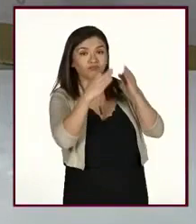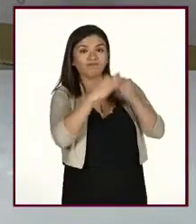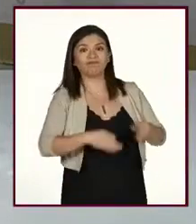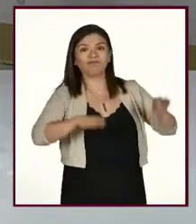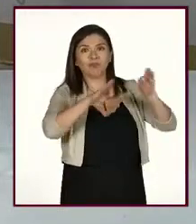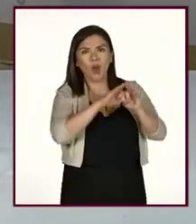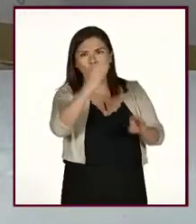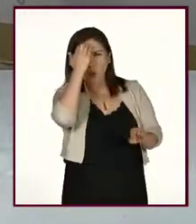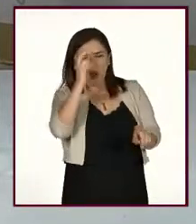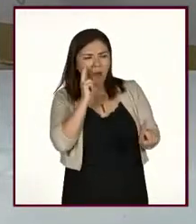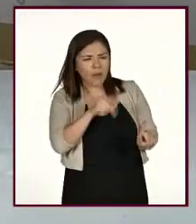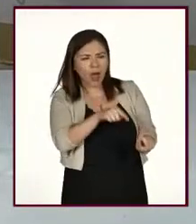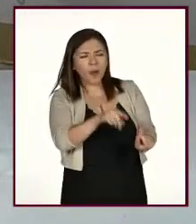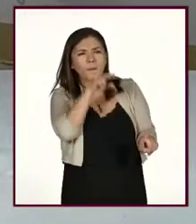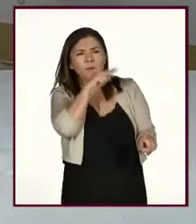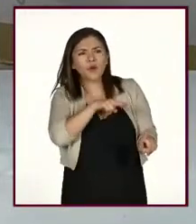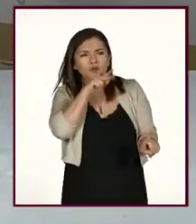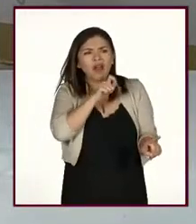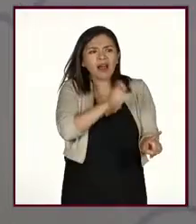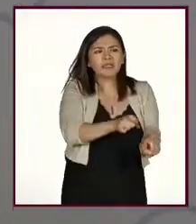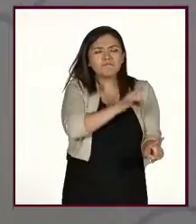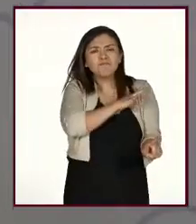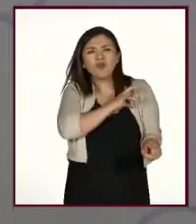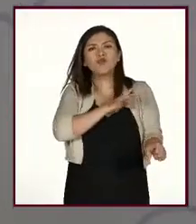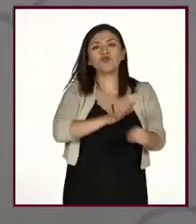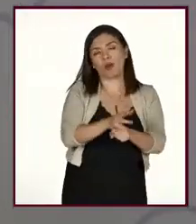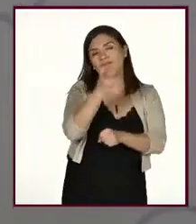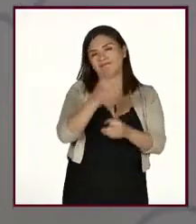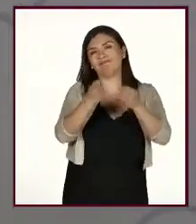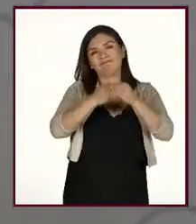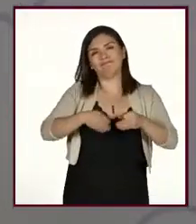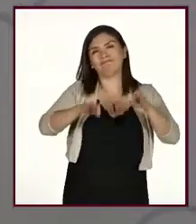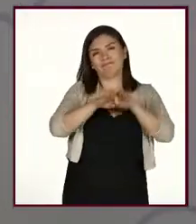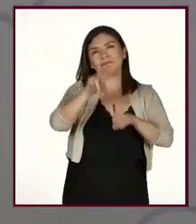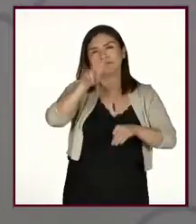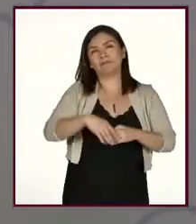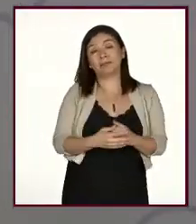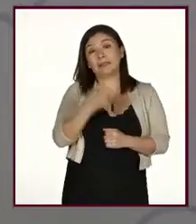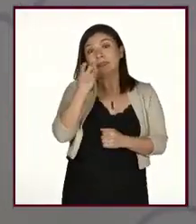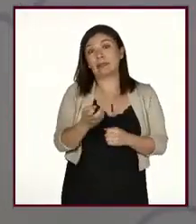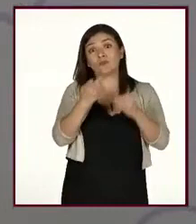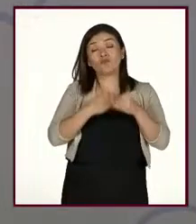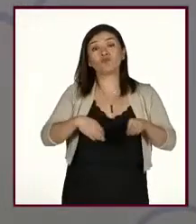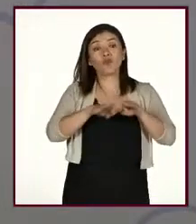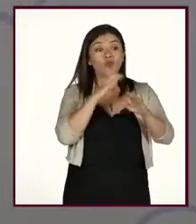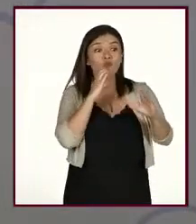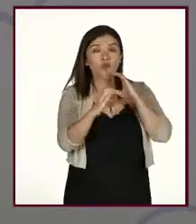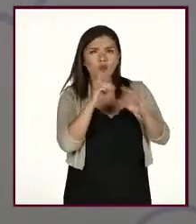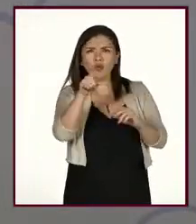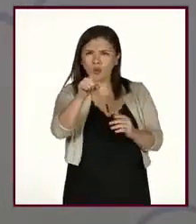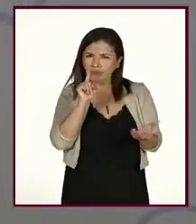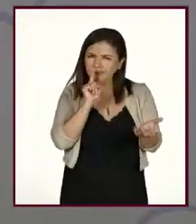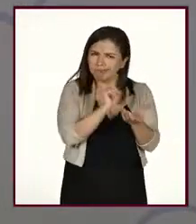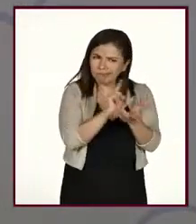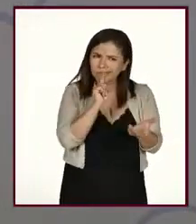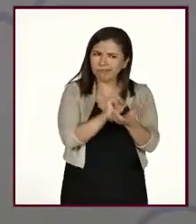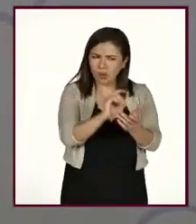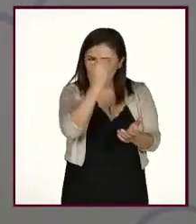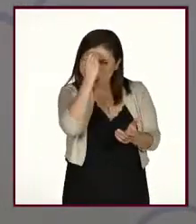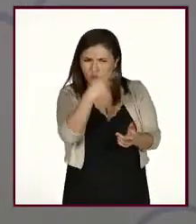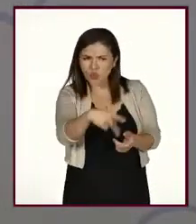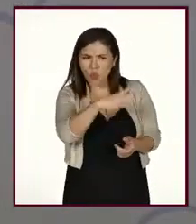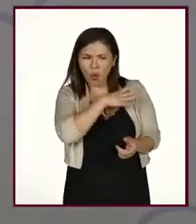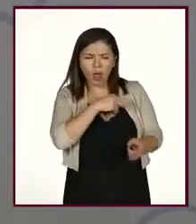las inquietudes y las preocupaciones. Sí, eso va a ser como muy importante. Entonces, esta comunicación, este acercamiento, esta cercanía,